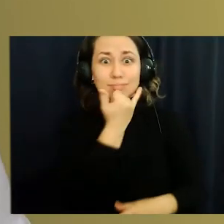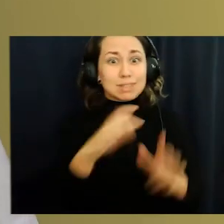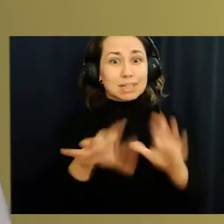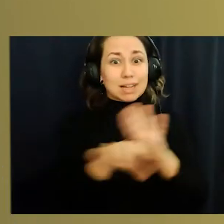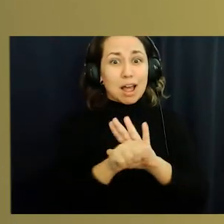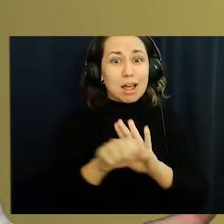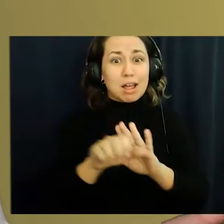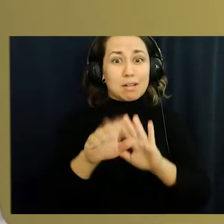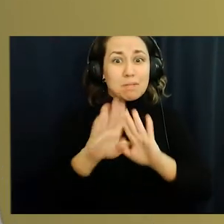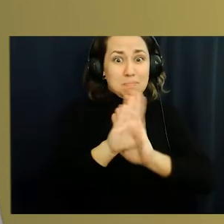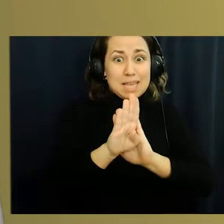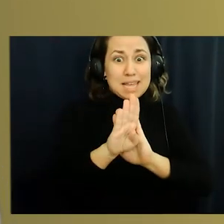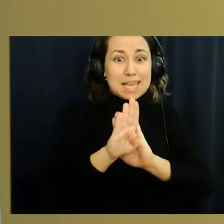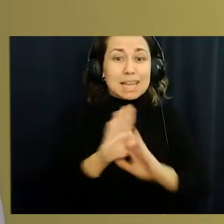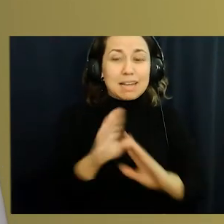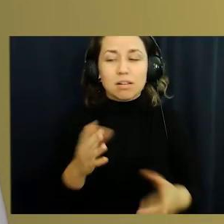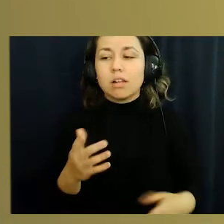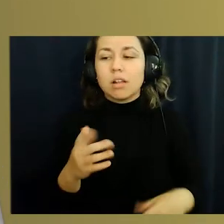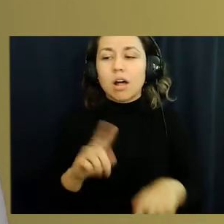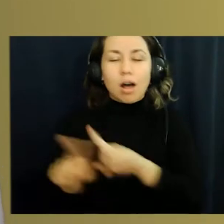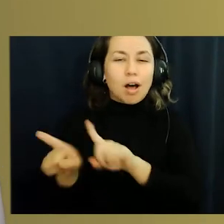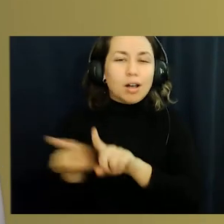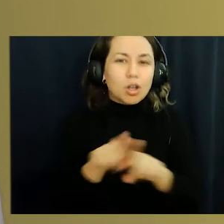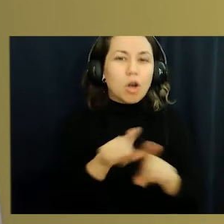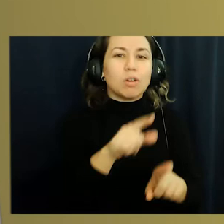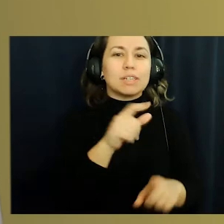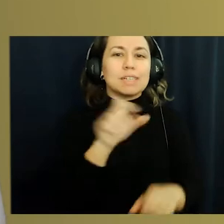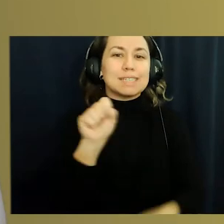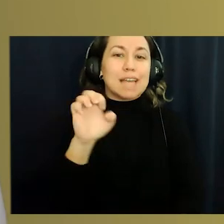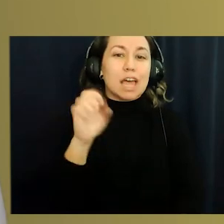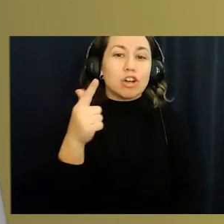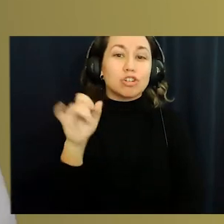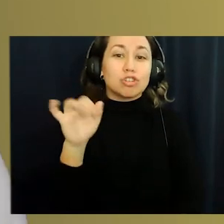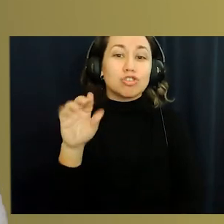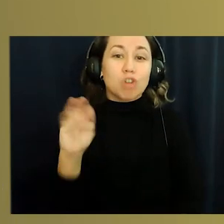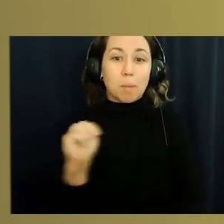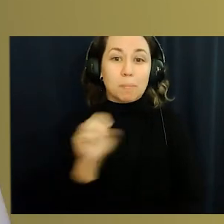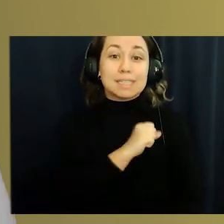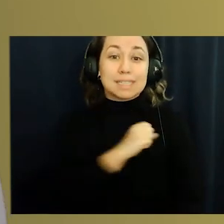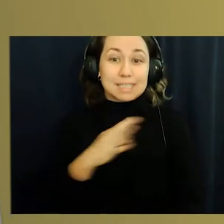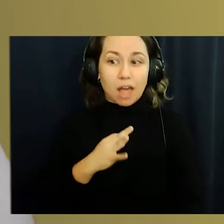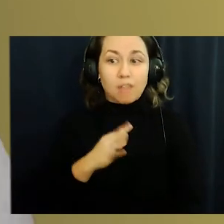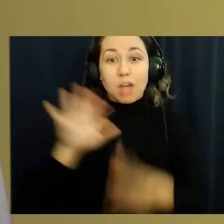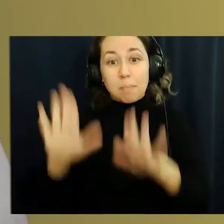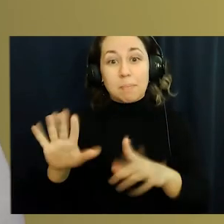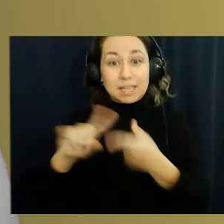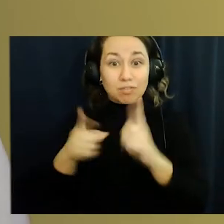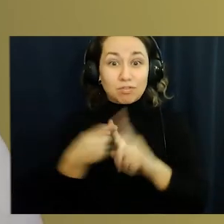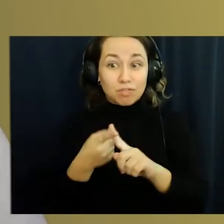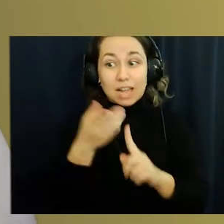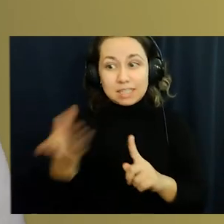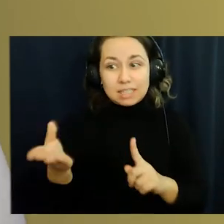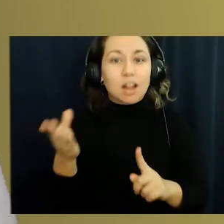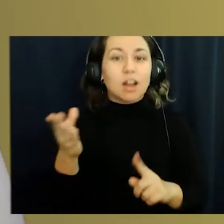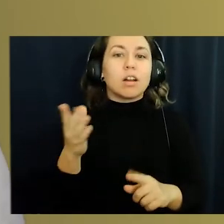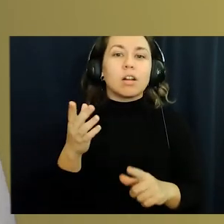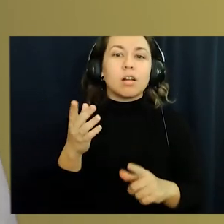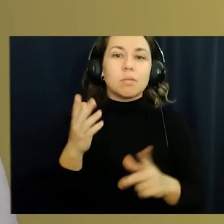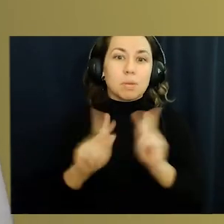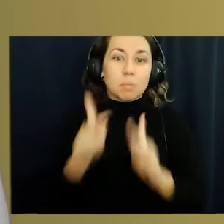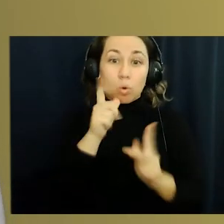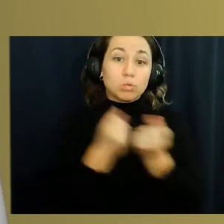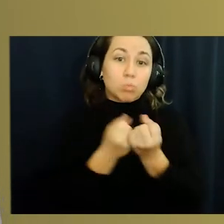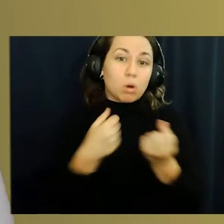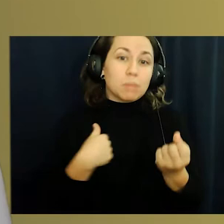B en una tarea o algo así, y quiero agradecer a el personal y maestro de Segerstrom y los amigos que he conocido que me han apoyado en